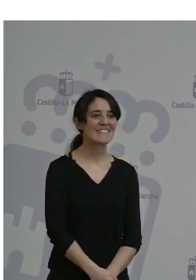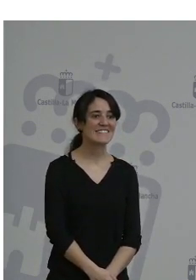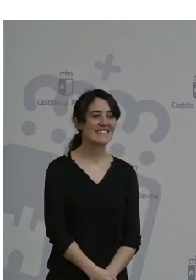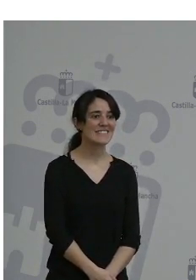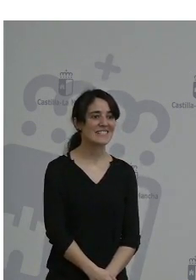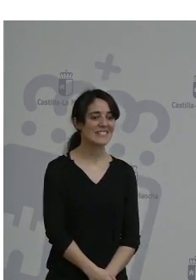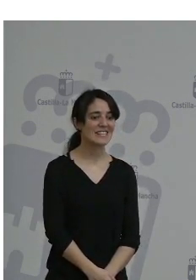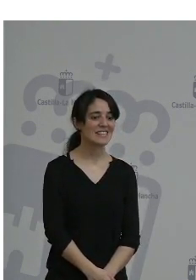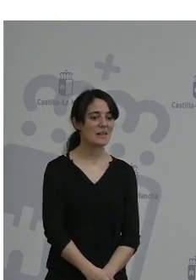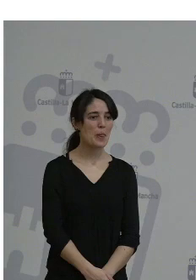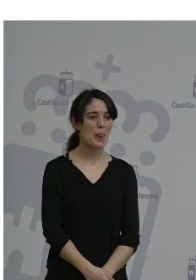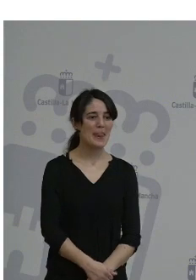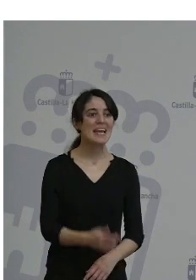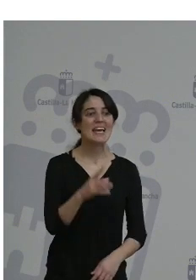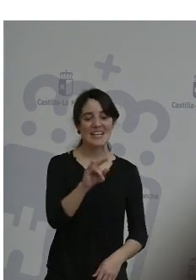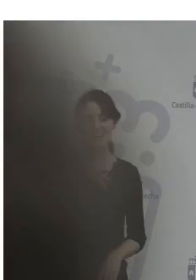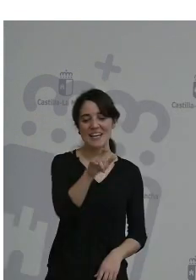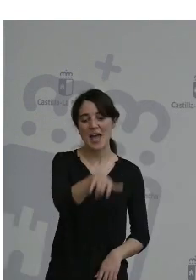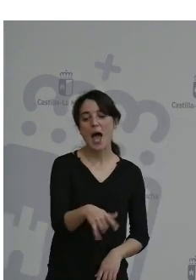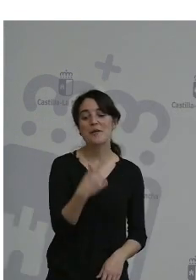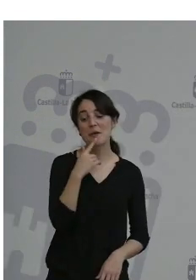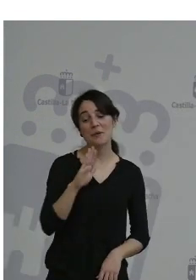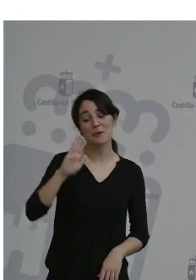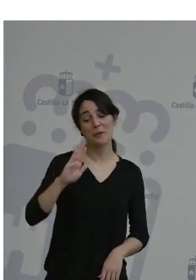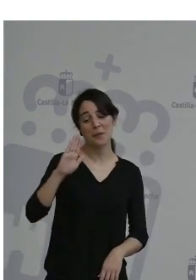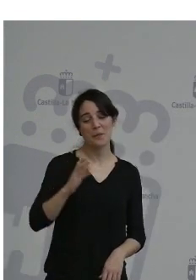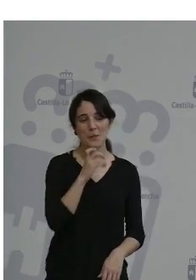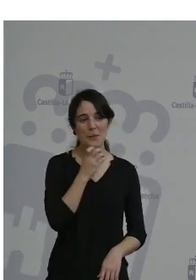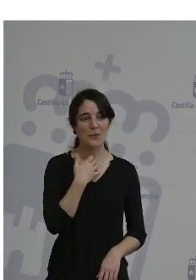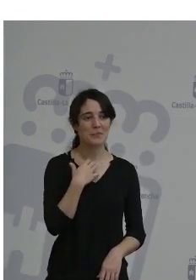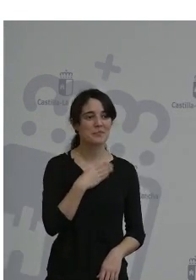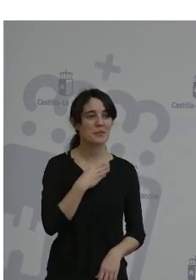tenemos ahora aquí a vuestra disposición un desayuno. Una pregunta.